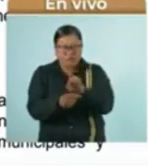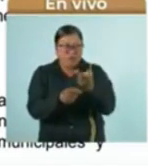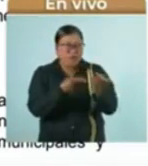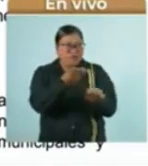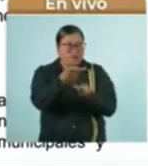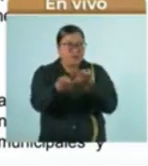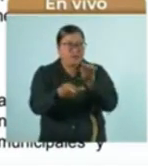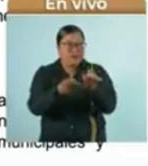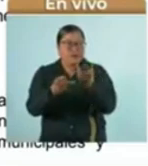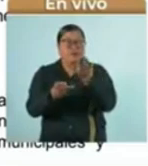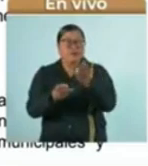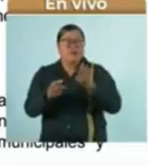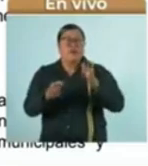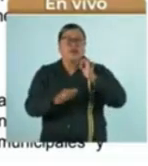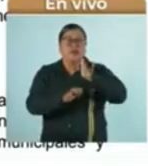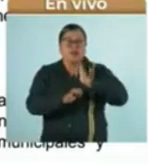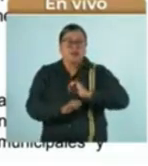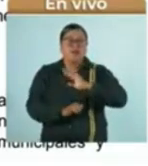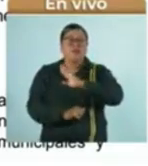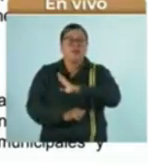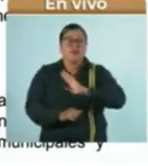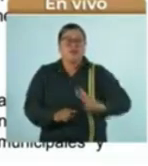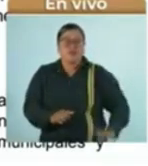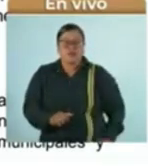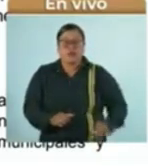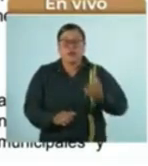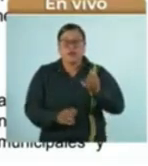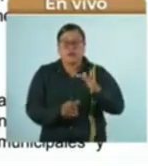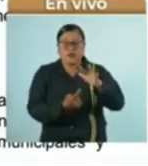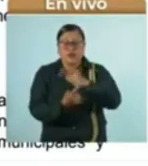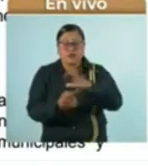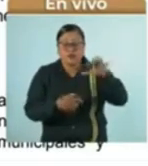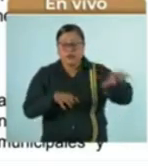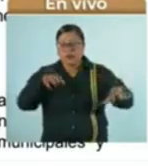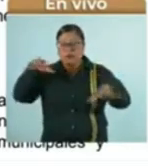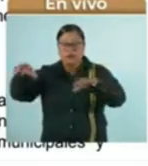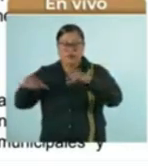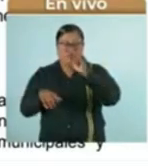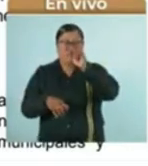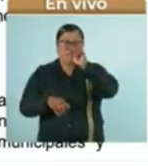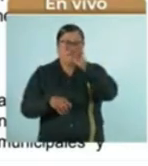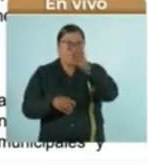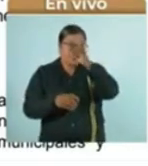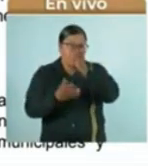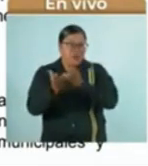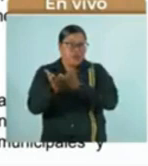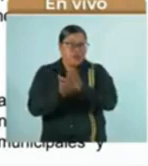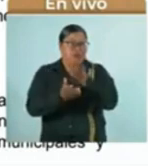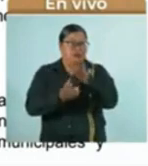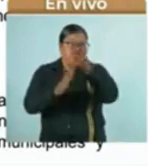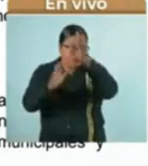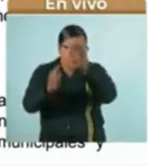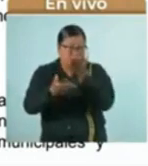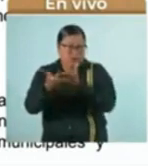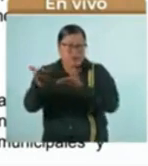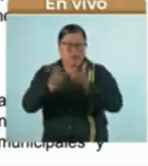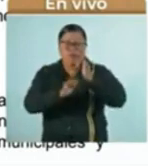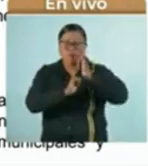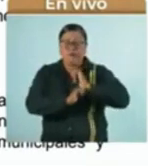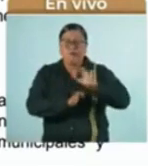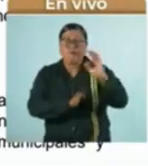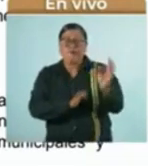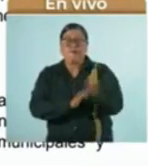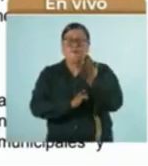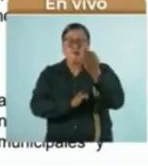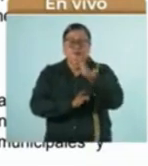las autoridades municipales, comunales y las comunidades. Y las decisiones se tomarán en acuerdo entre estas y las autoridades estatales